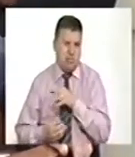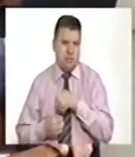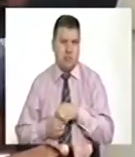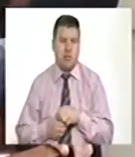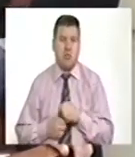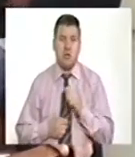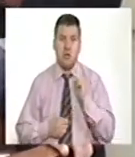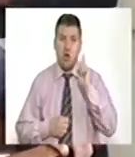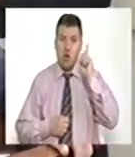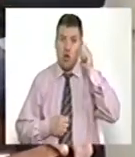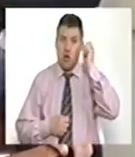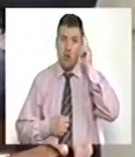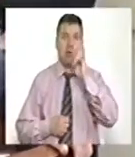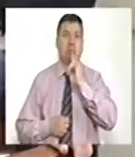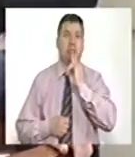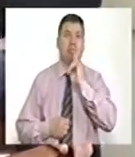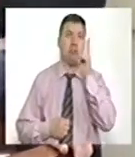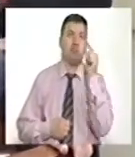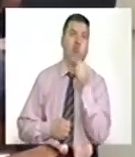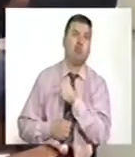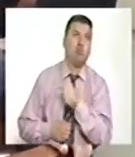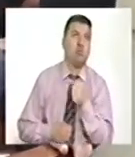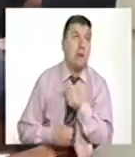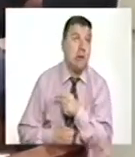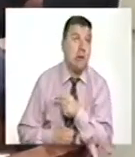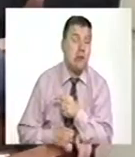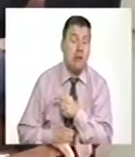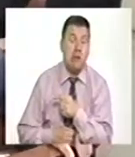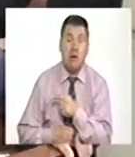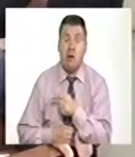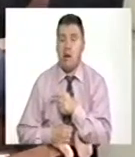trasladada por el gobierno americano y